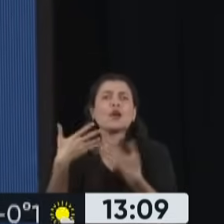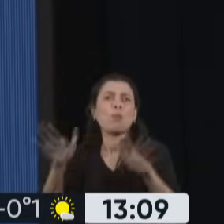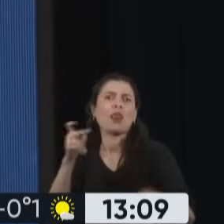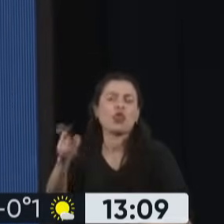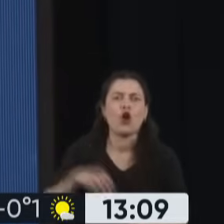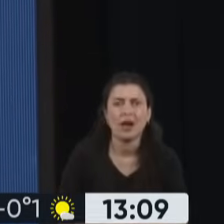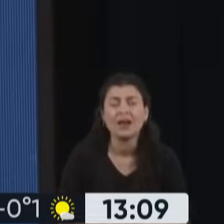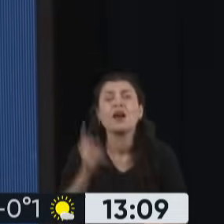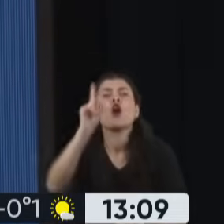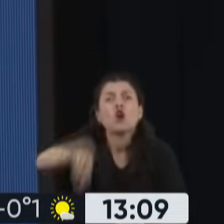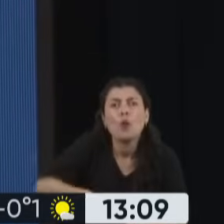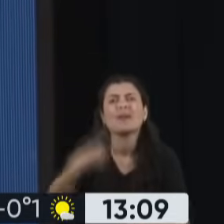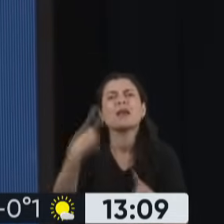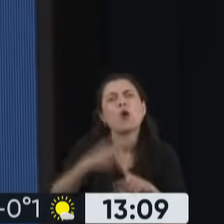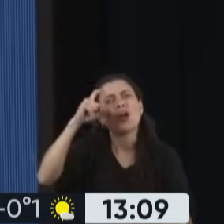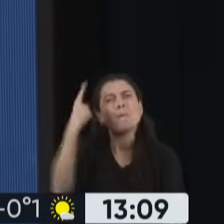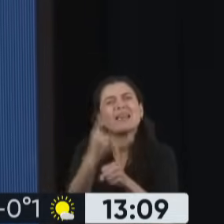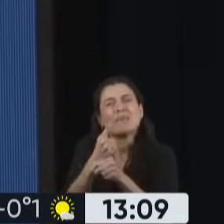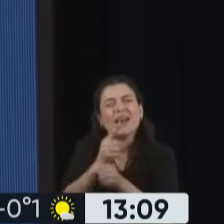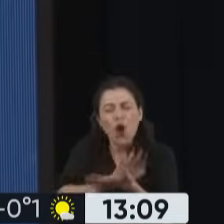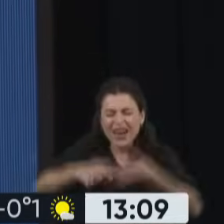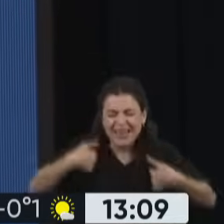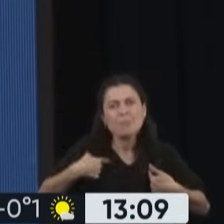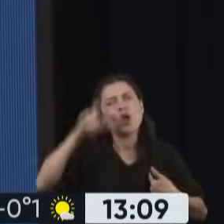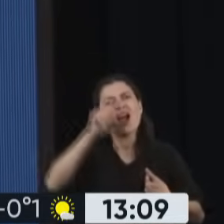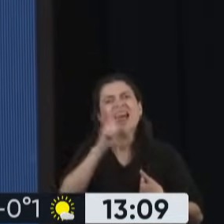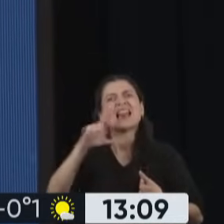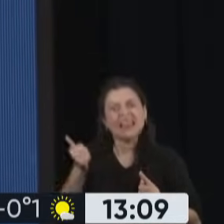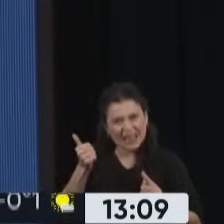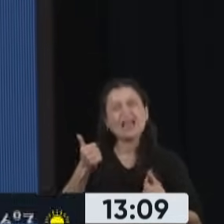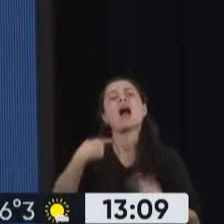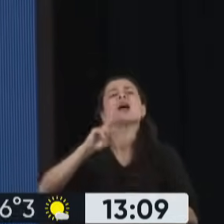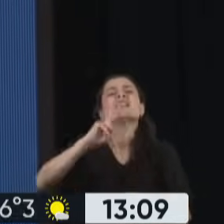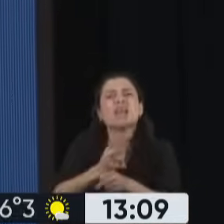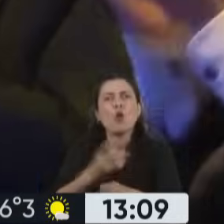valores morales, y eso indefectiblemente va a generar una Argentina mejor.